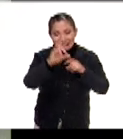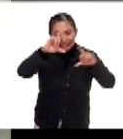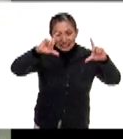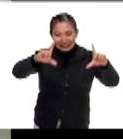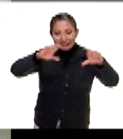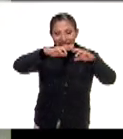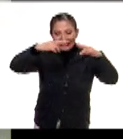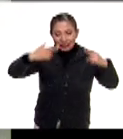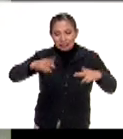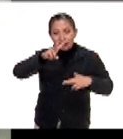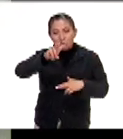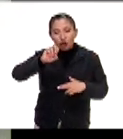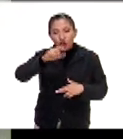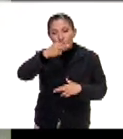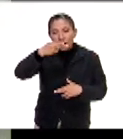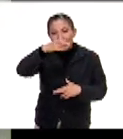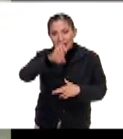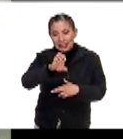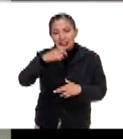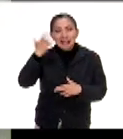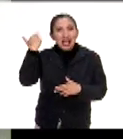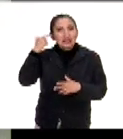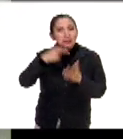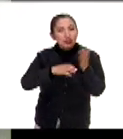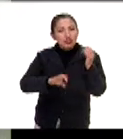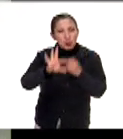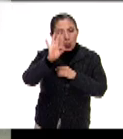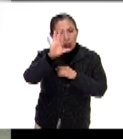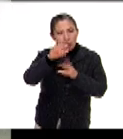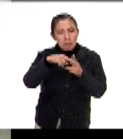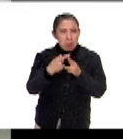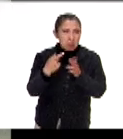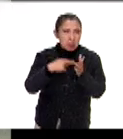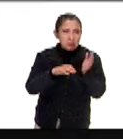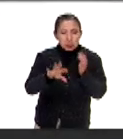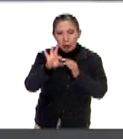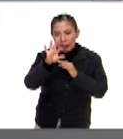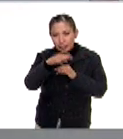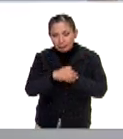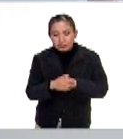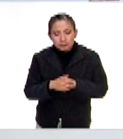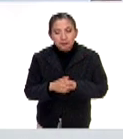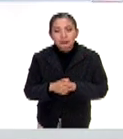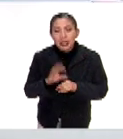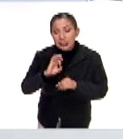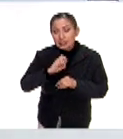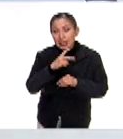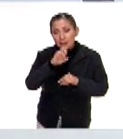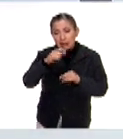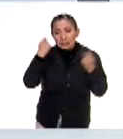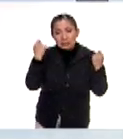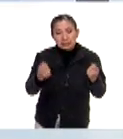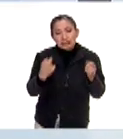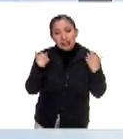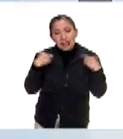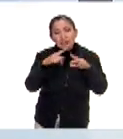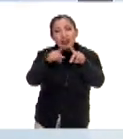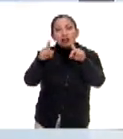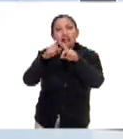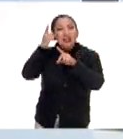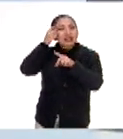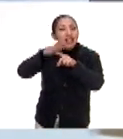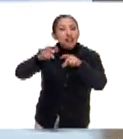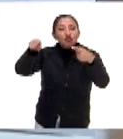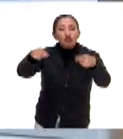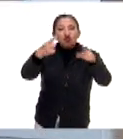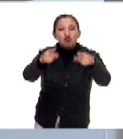de una revista Vogue, que se hizo en los años 40, principios de los 40, y Chávez representa a distintos directores